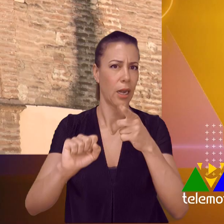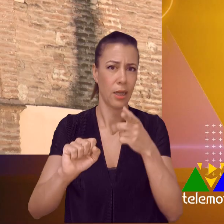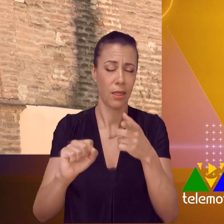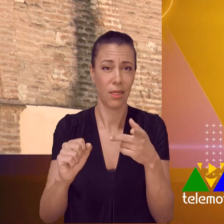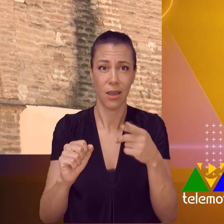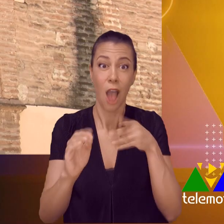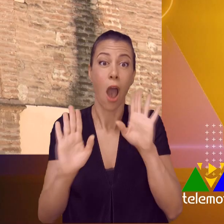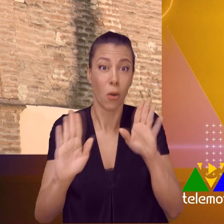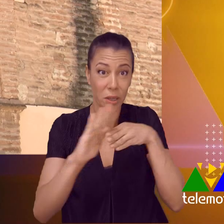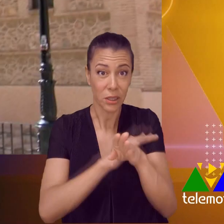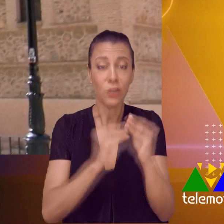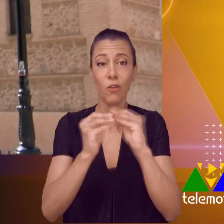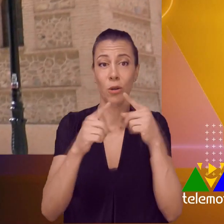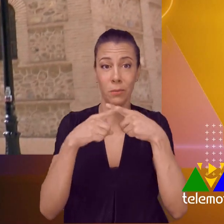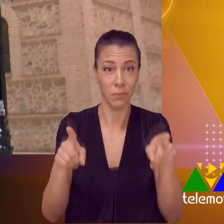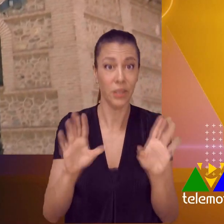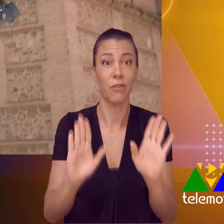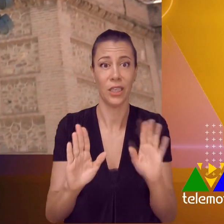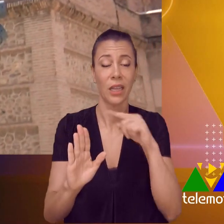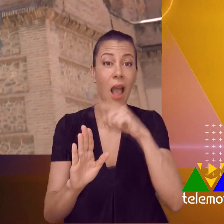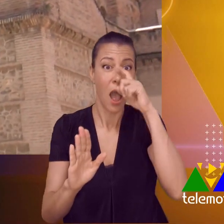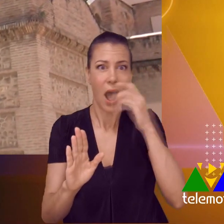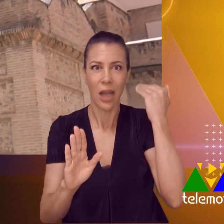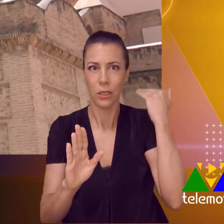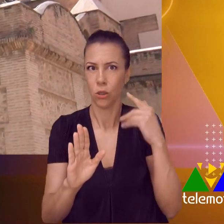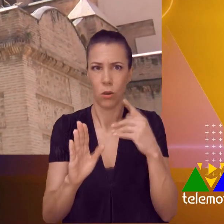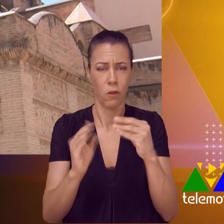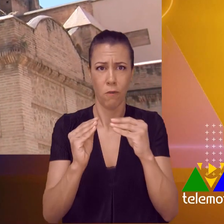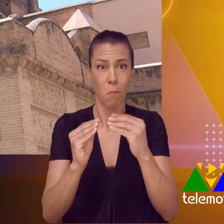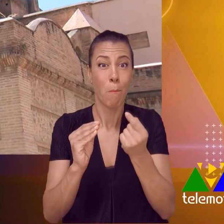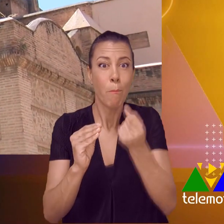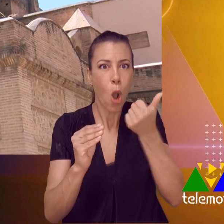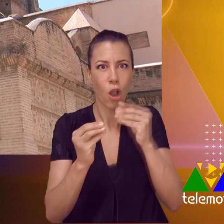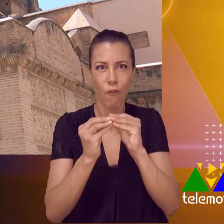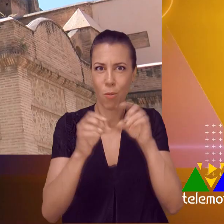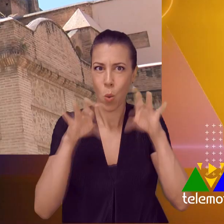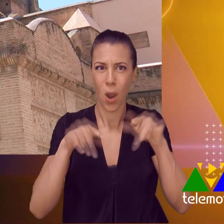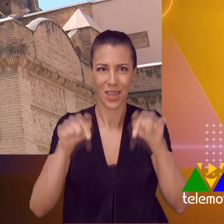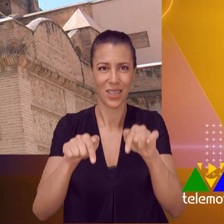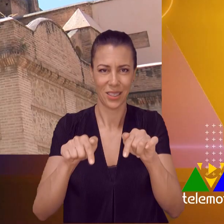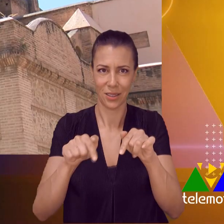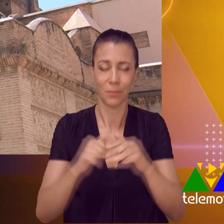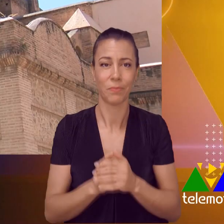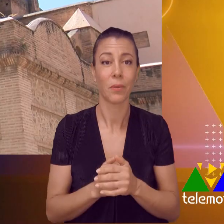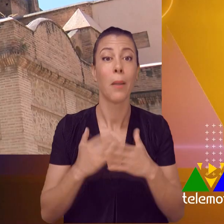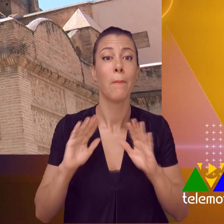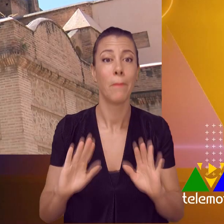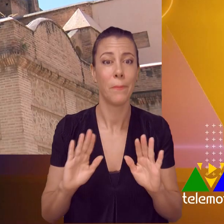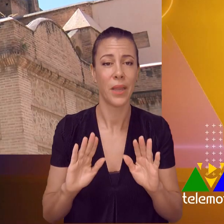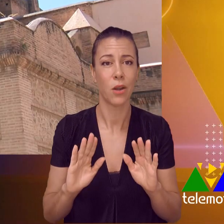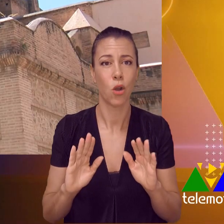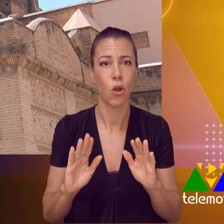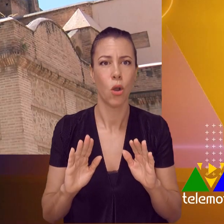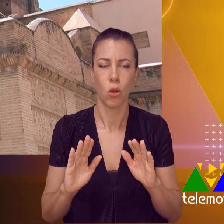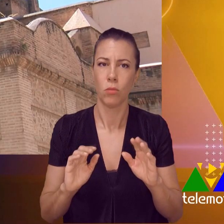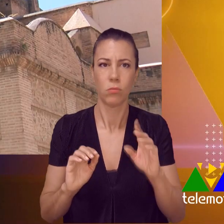ya en esos años no se solían construir iglesias fortaleza, es decir, ya había menos iglesias fortaleza, pero de todas maneras hace